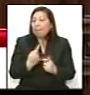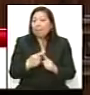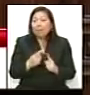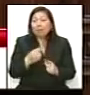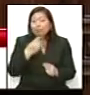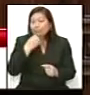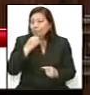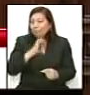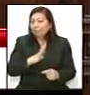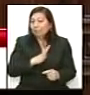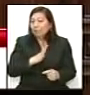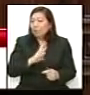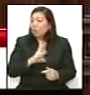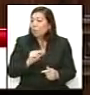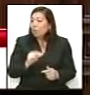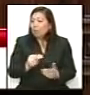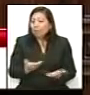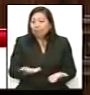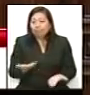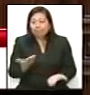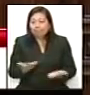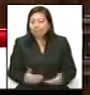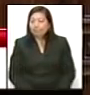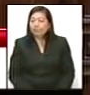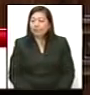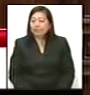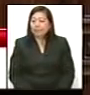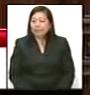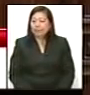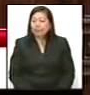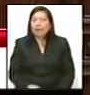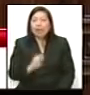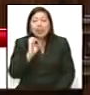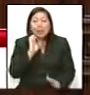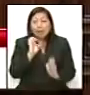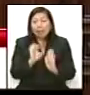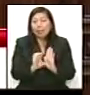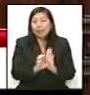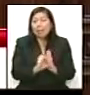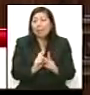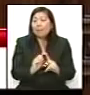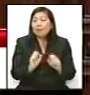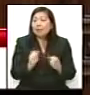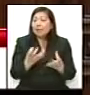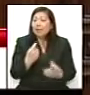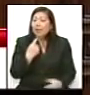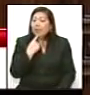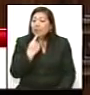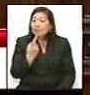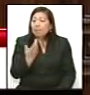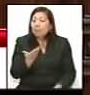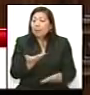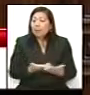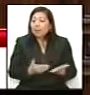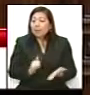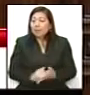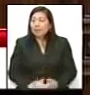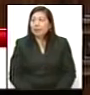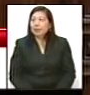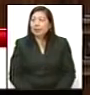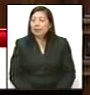verdad, no ha habido grandes ejemplos, pero sí quiero mencionar uno, porque el otro día estuvimos por